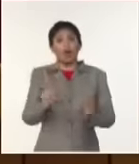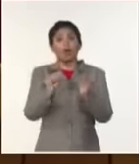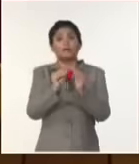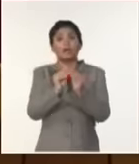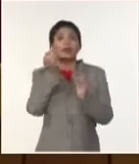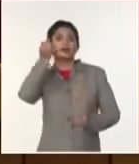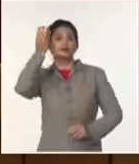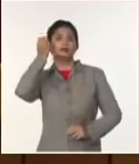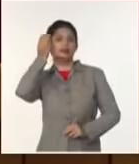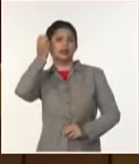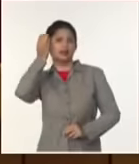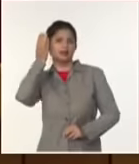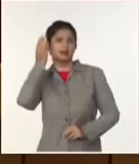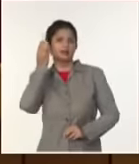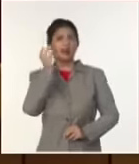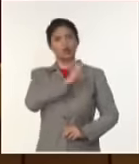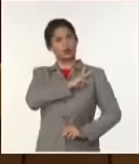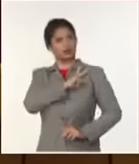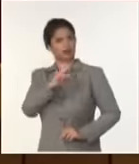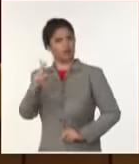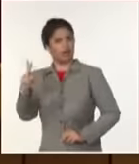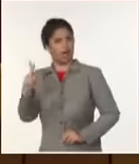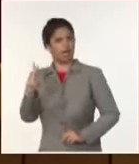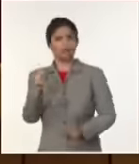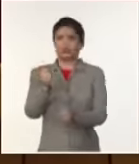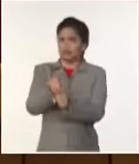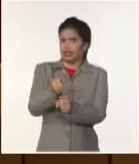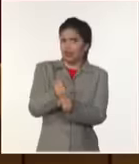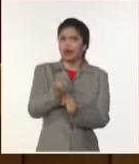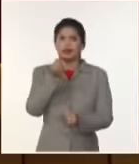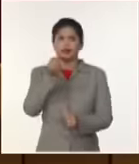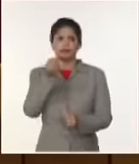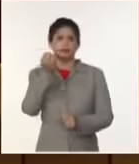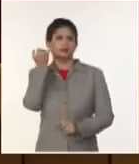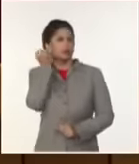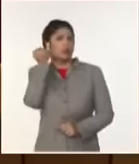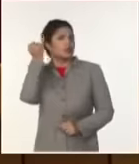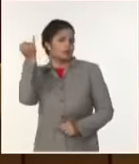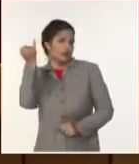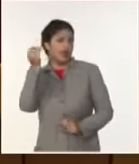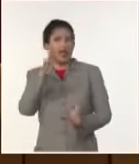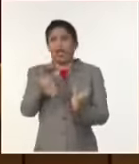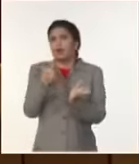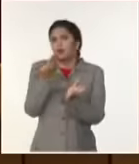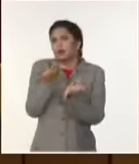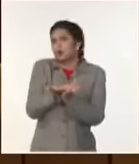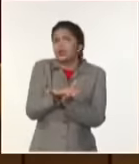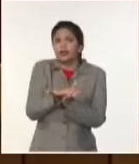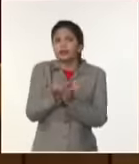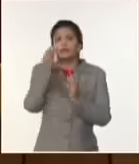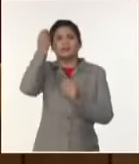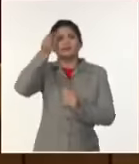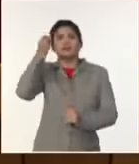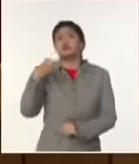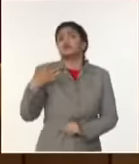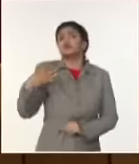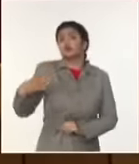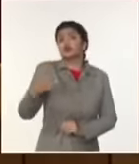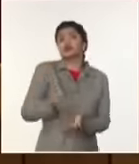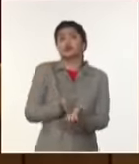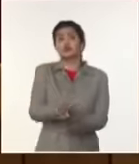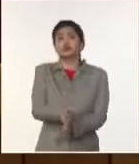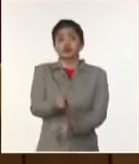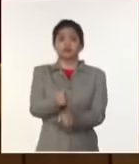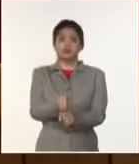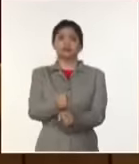contracorriente. Hablamos de no conformarnos, de seguir dibujando horizontes, de seguir haciendo sin atender